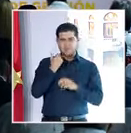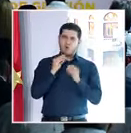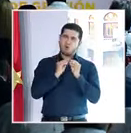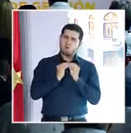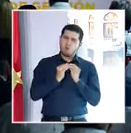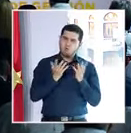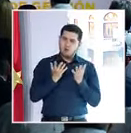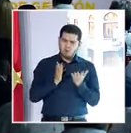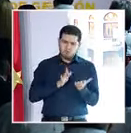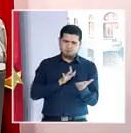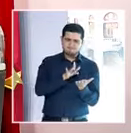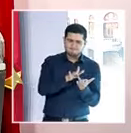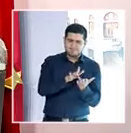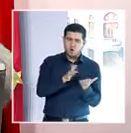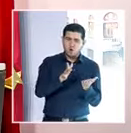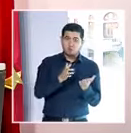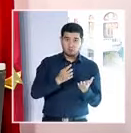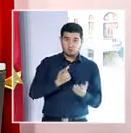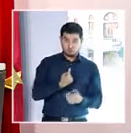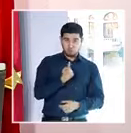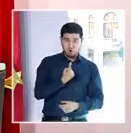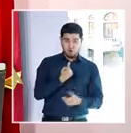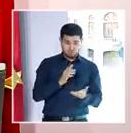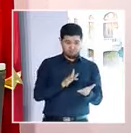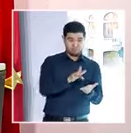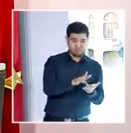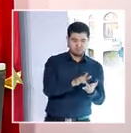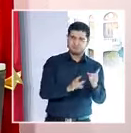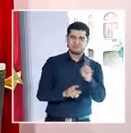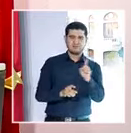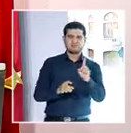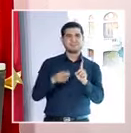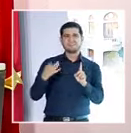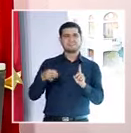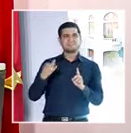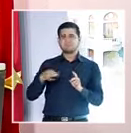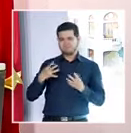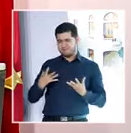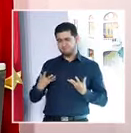hacerlo en equipo. Quiero compartir solo con ustedes en este